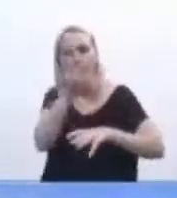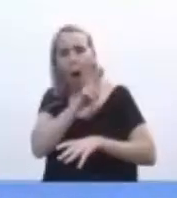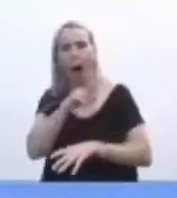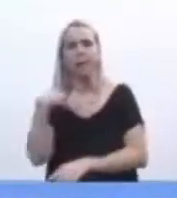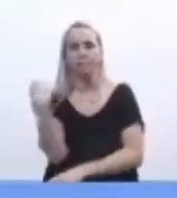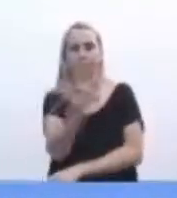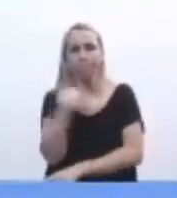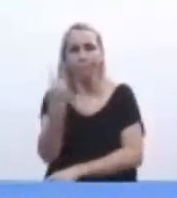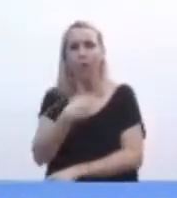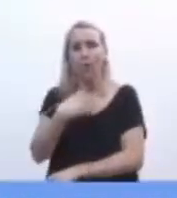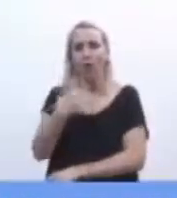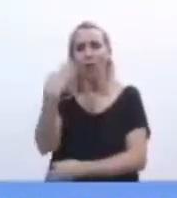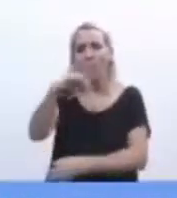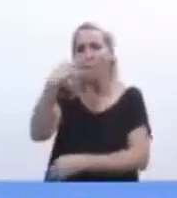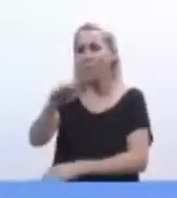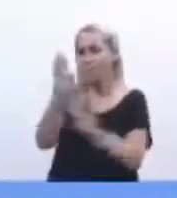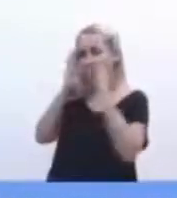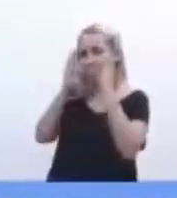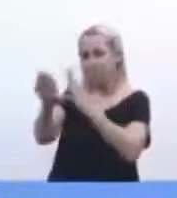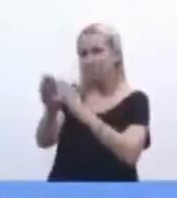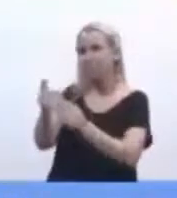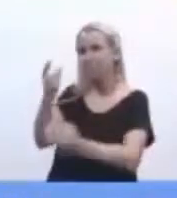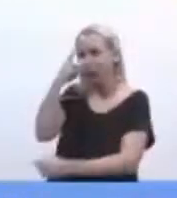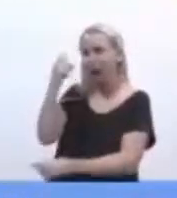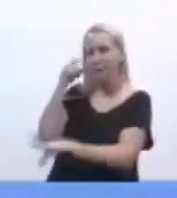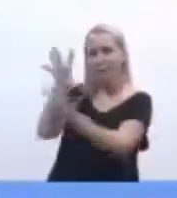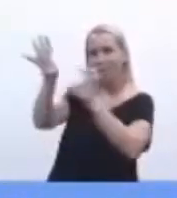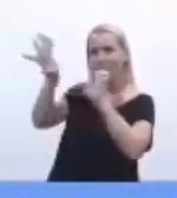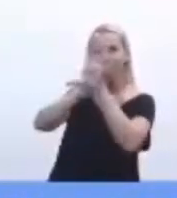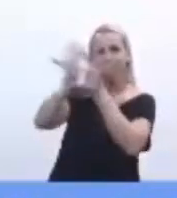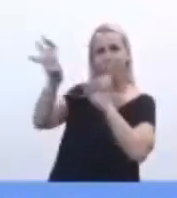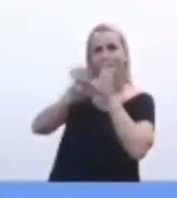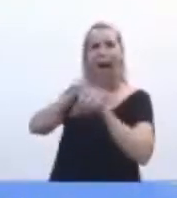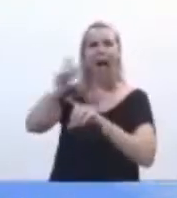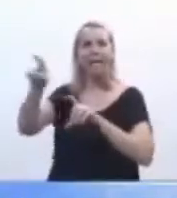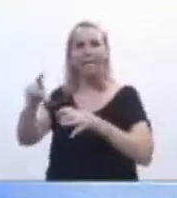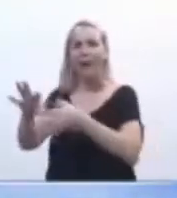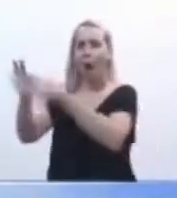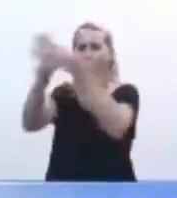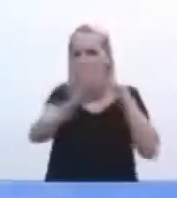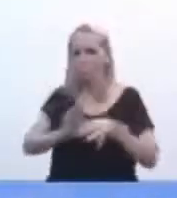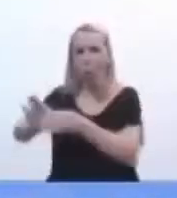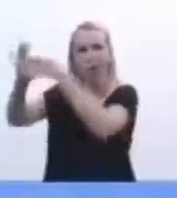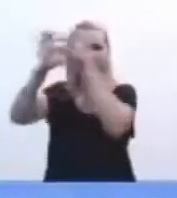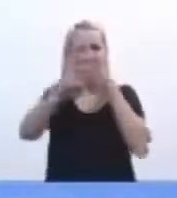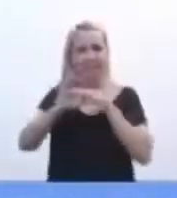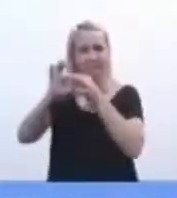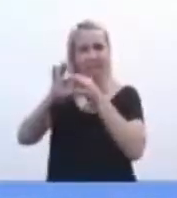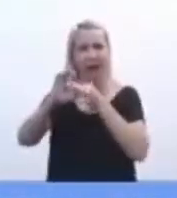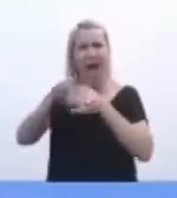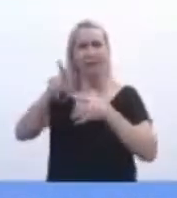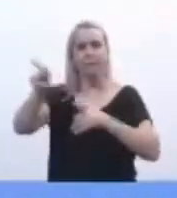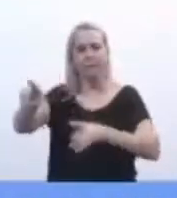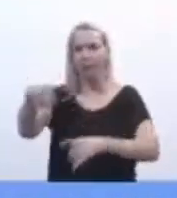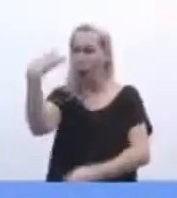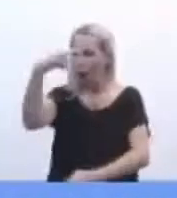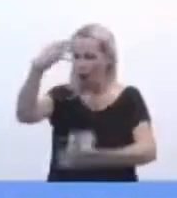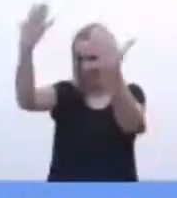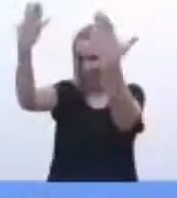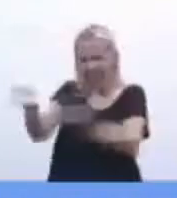tenemos mucho que aprender por su unidad su transversalidad su originalidad